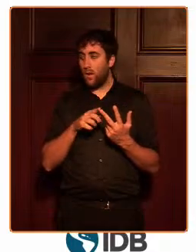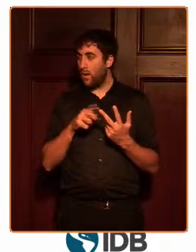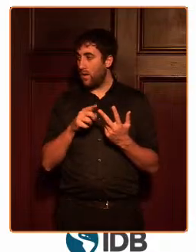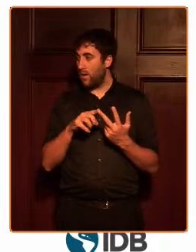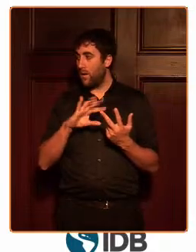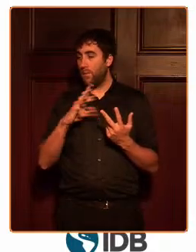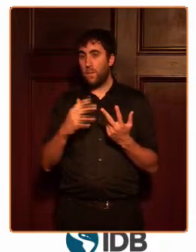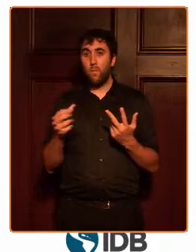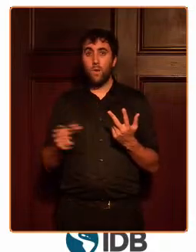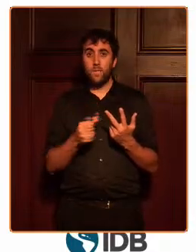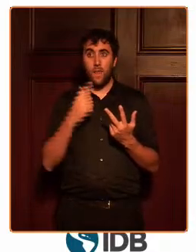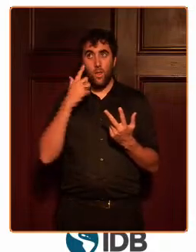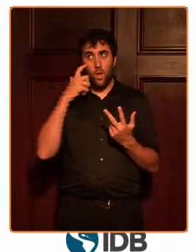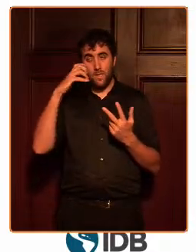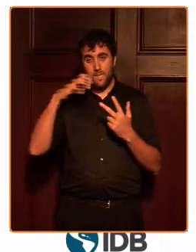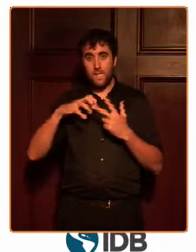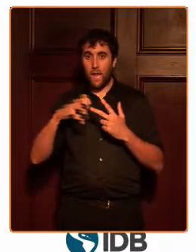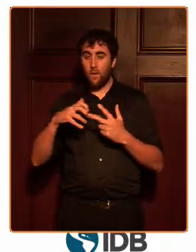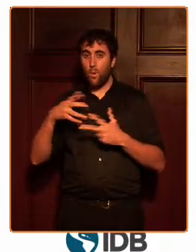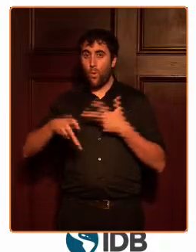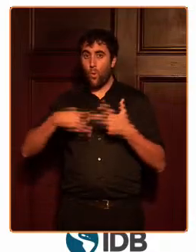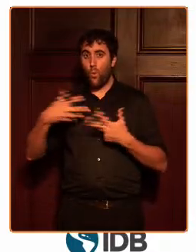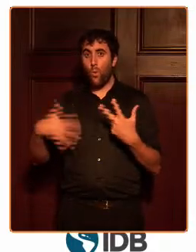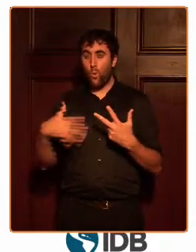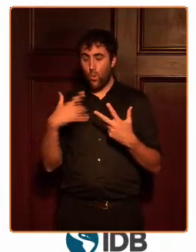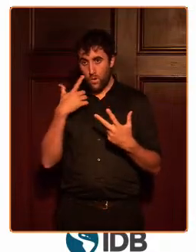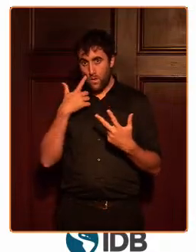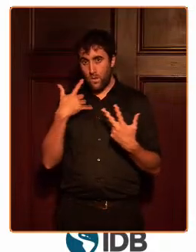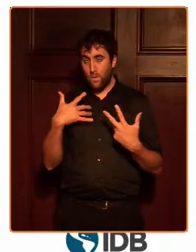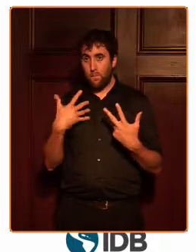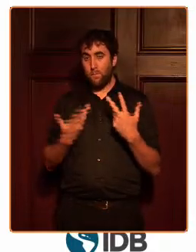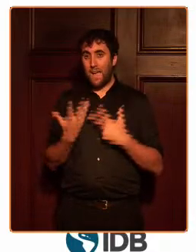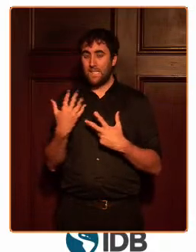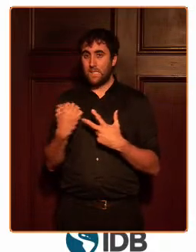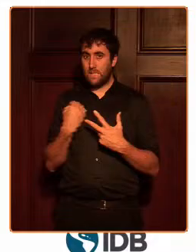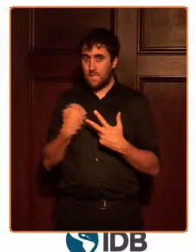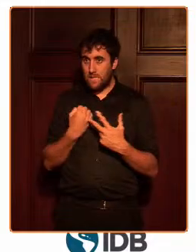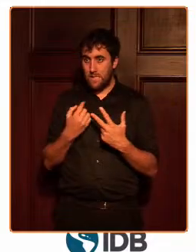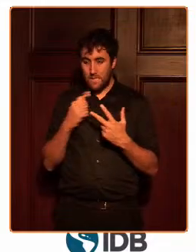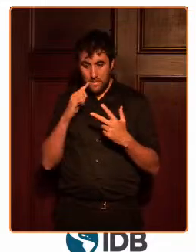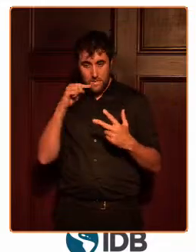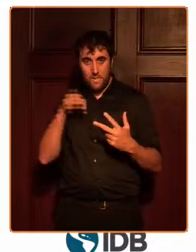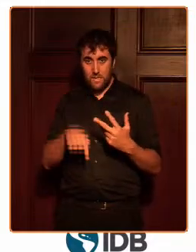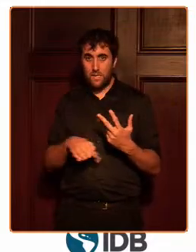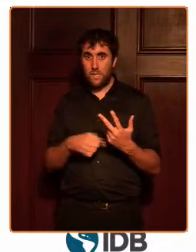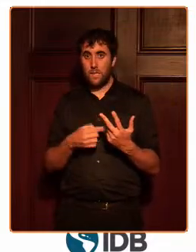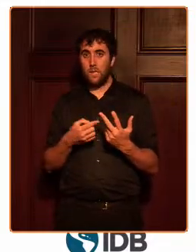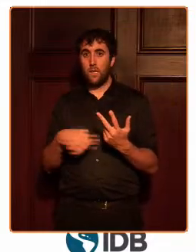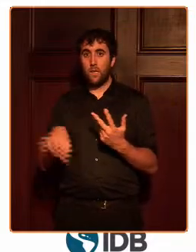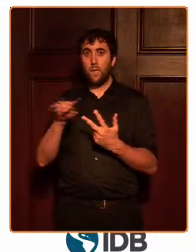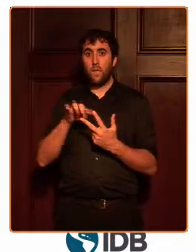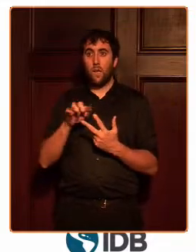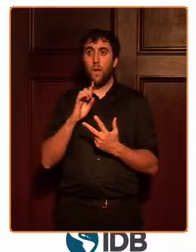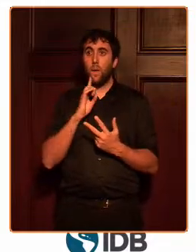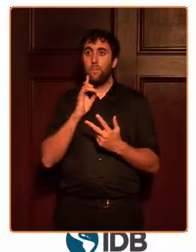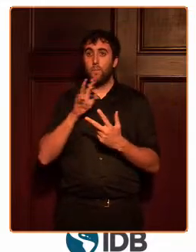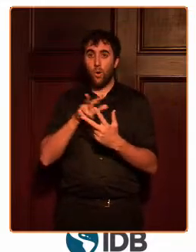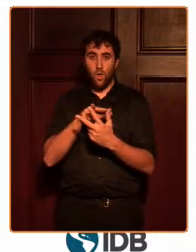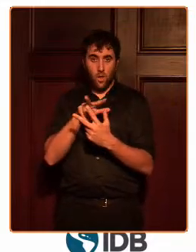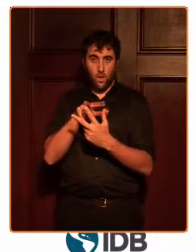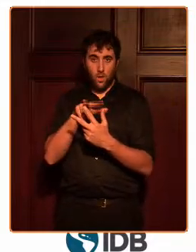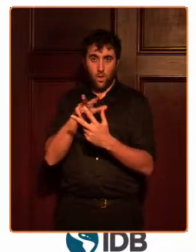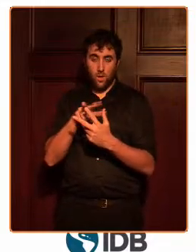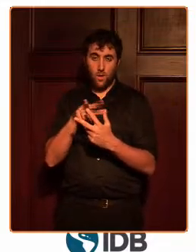la actividad neurológica del cerebro era mucho más profunda, mucho más intensa. Y que cuando se utilizan